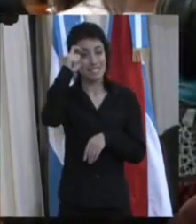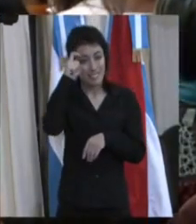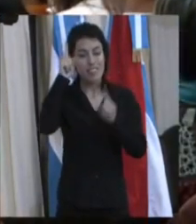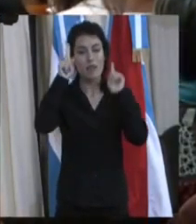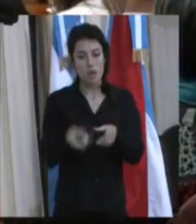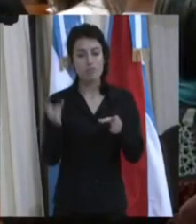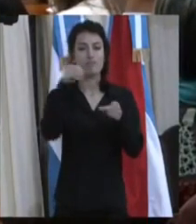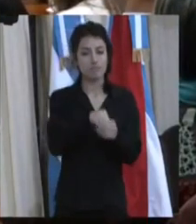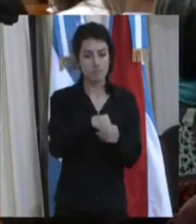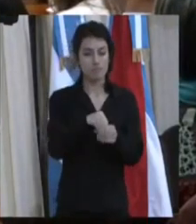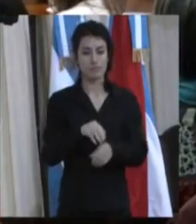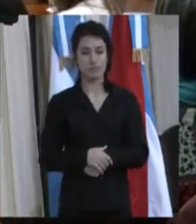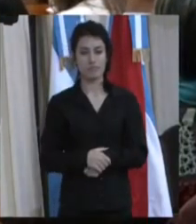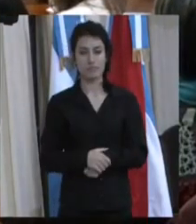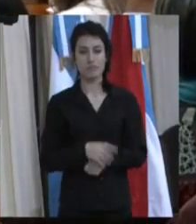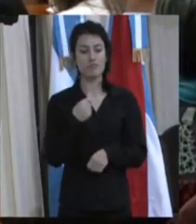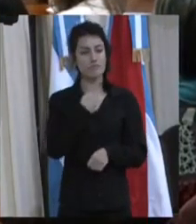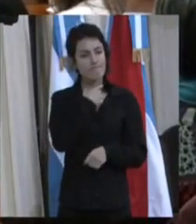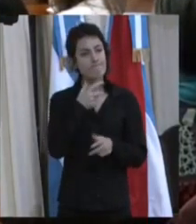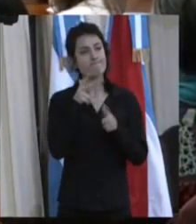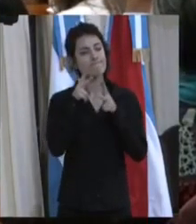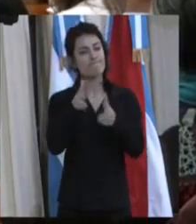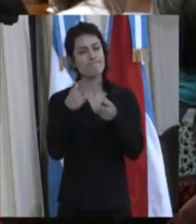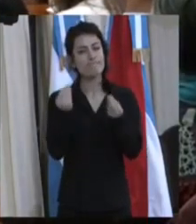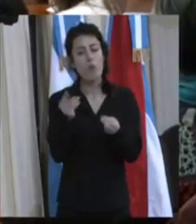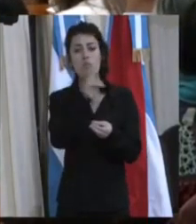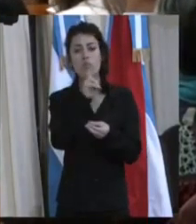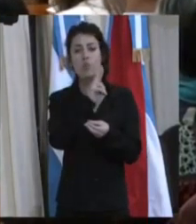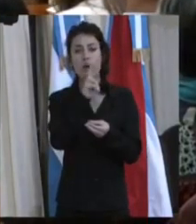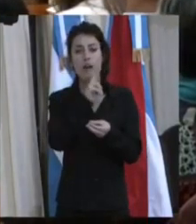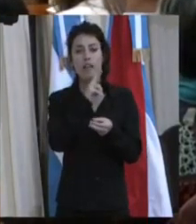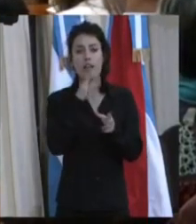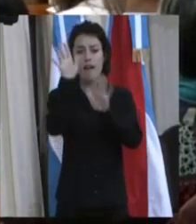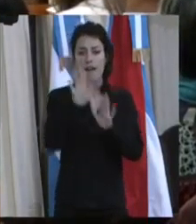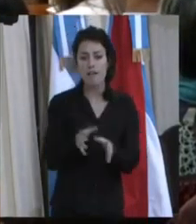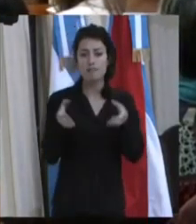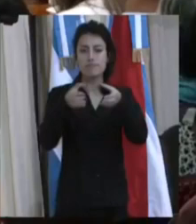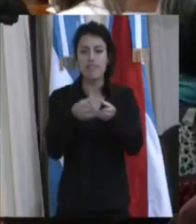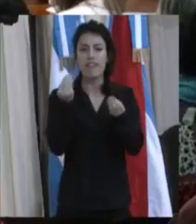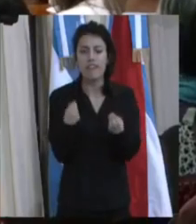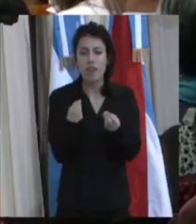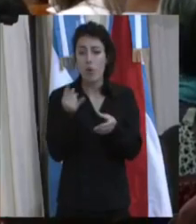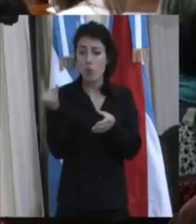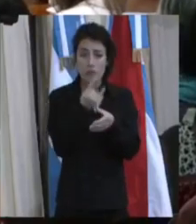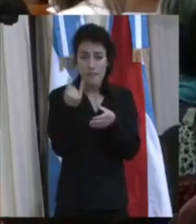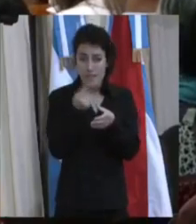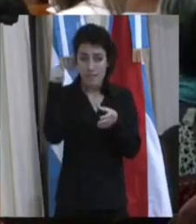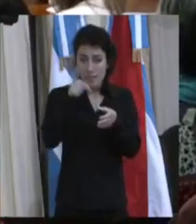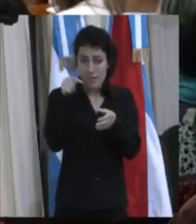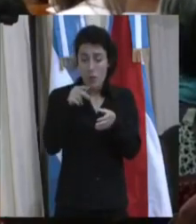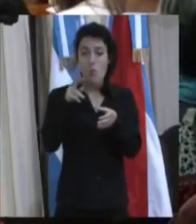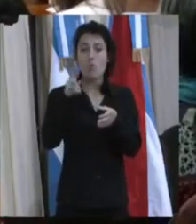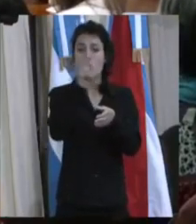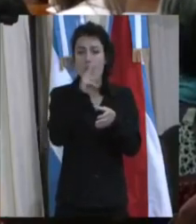adhesión. Y lo que quiero resaltar es que las mujeres que están organizando este encuentro son las mujeres universitarias. Cada vez hay más